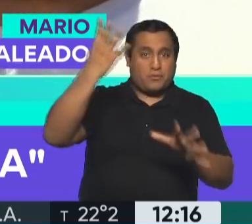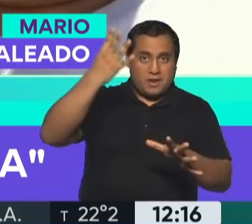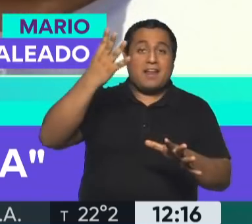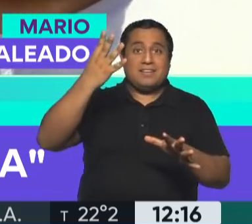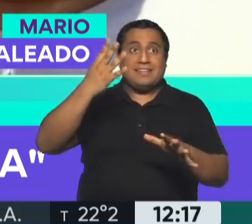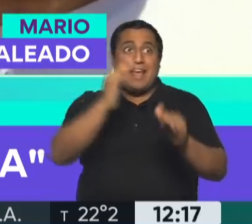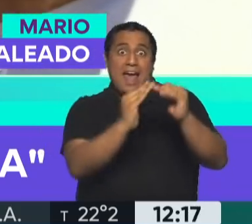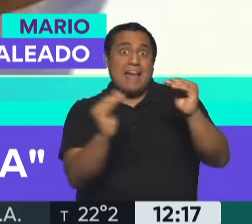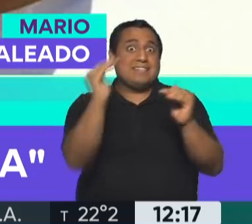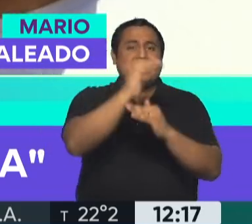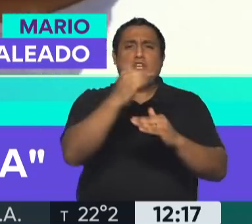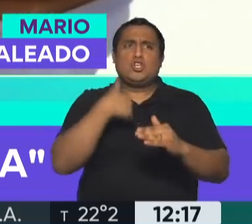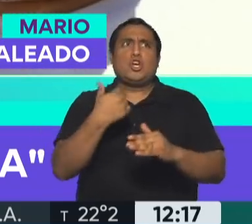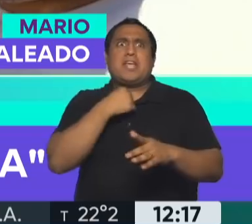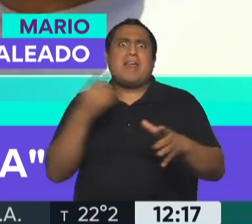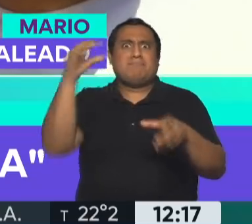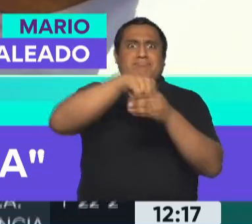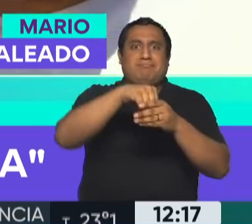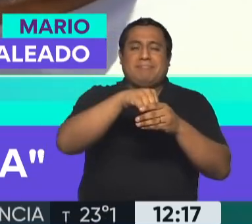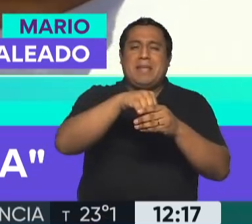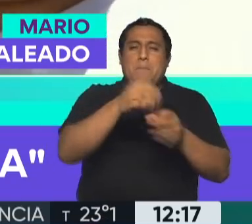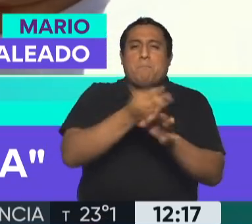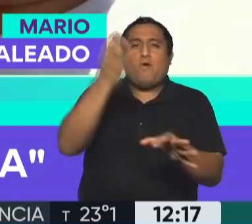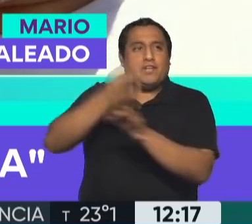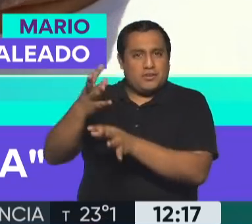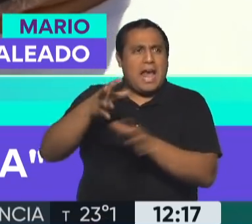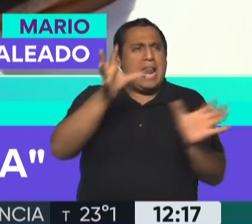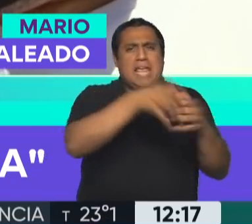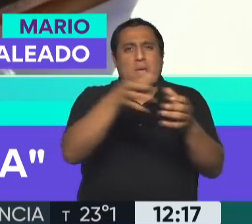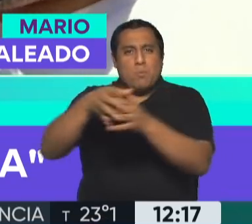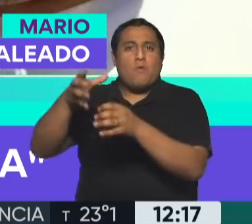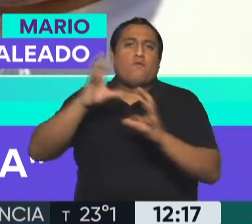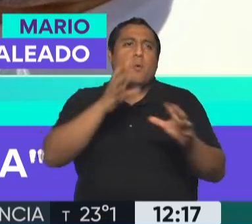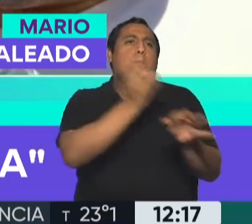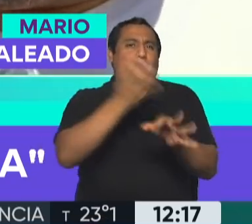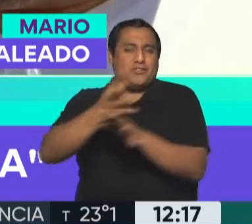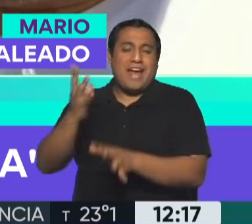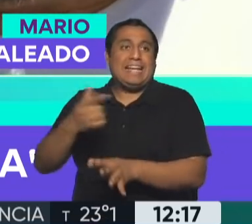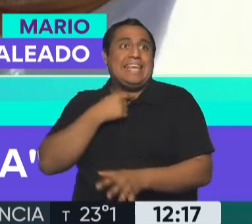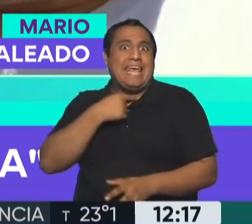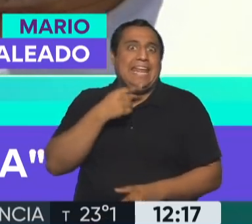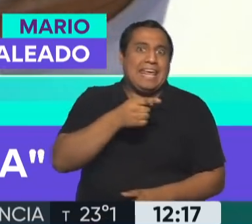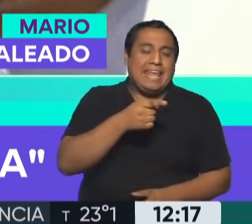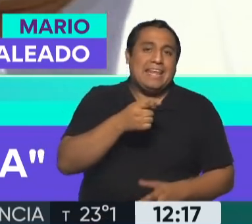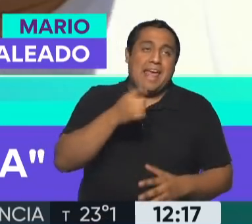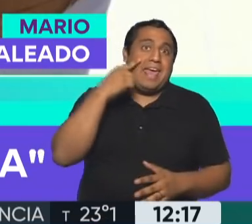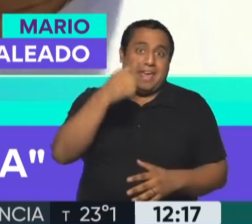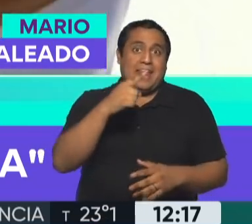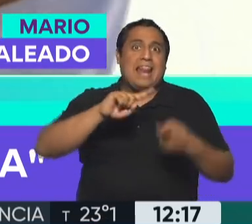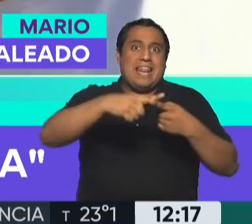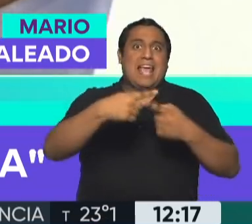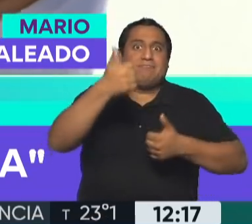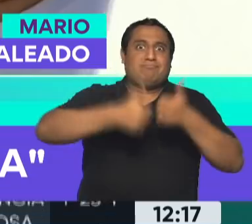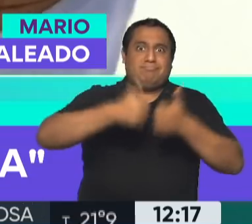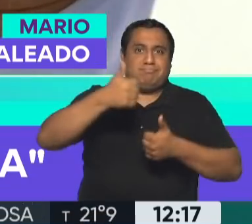Primera División y yo quiero jugar en Primera División con equipo de Primera División, ¿verdad? Eso era lo que nosotros, el que él quería y